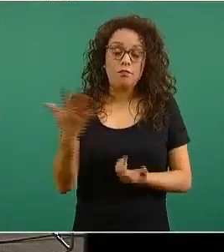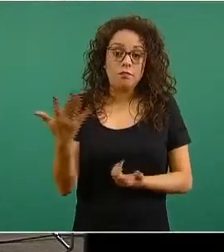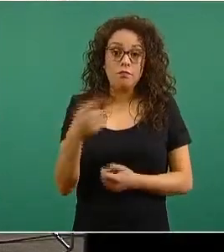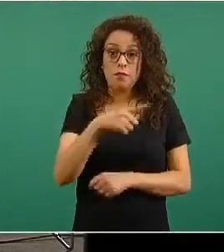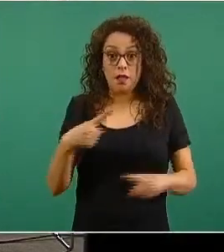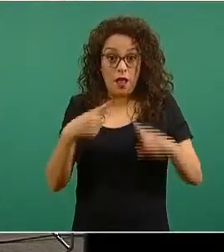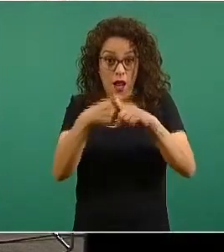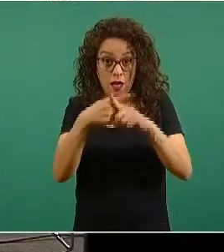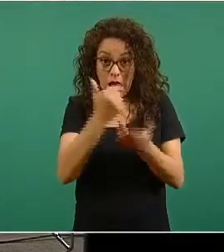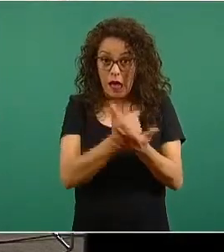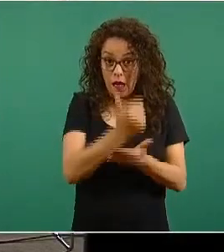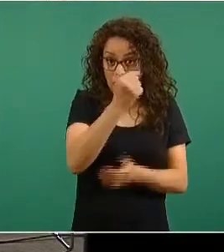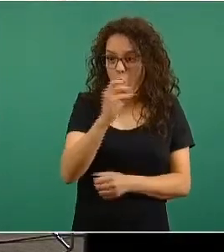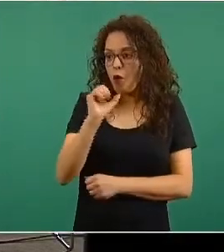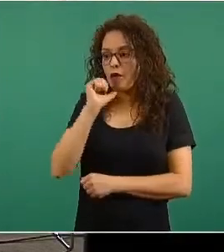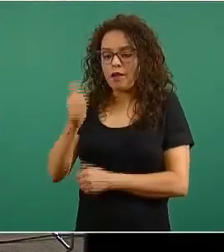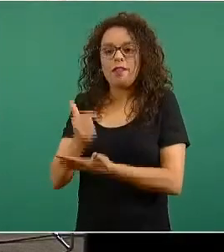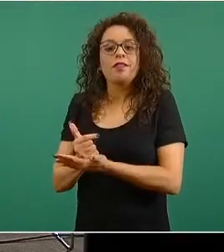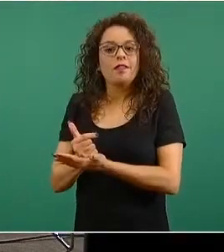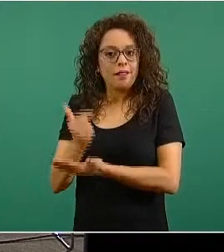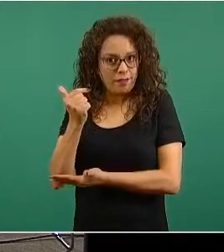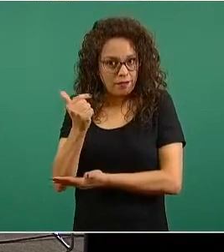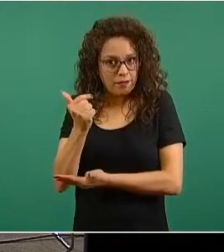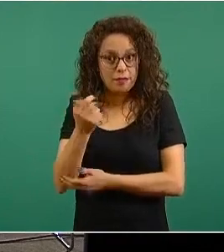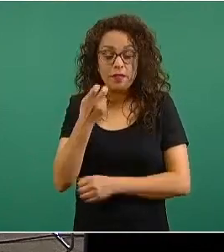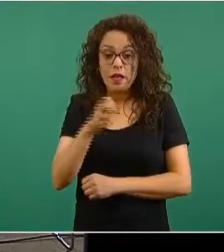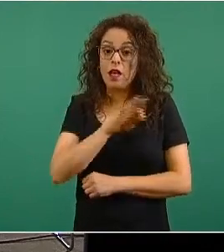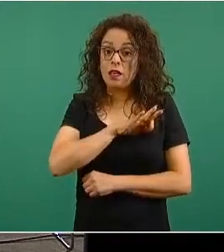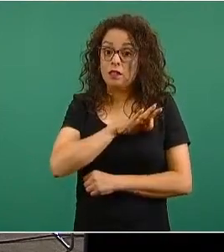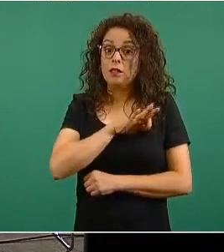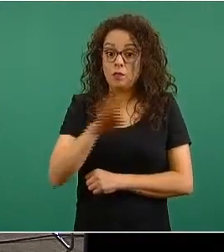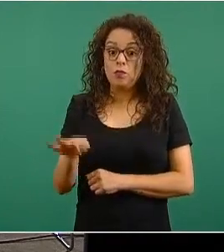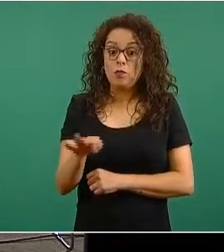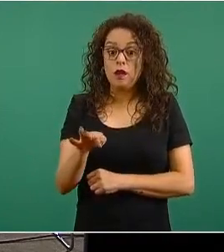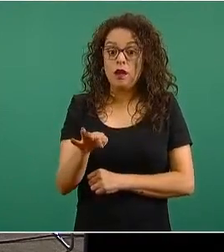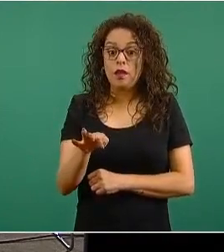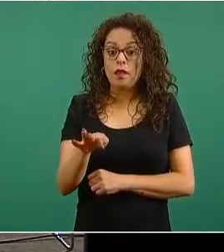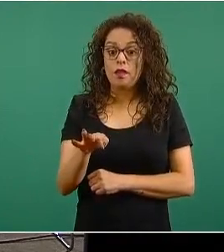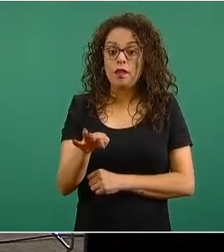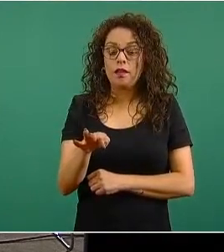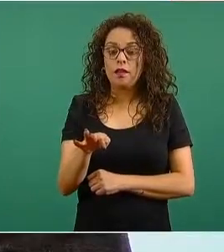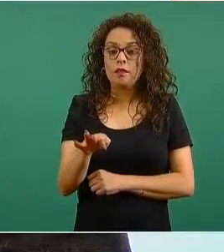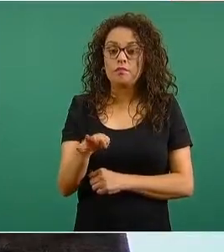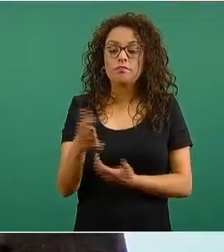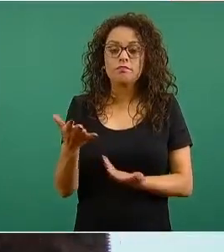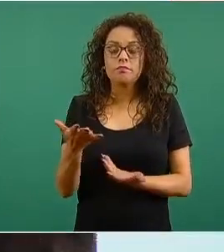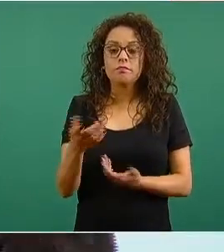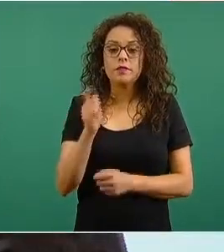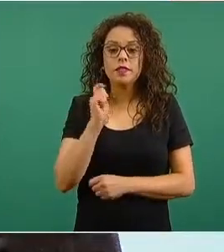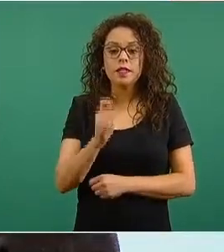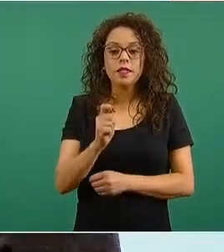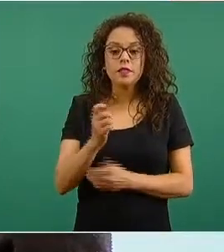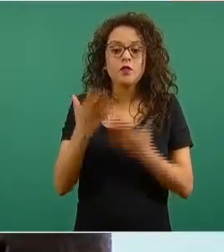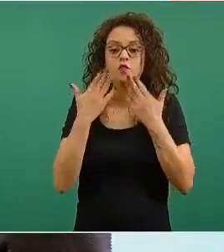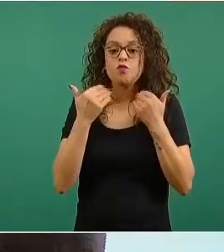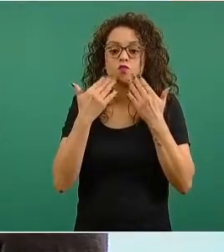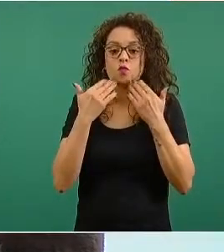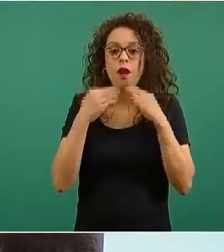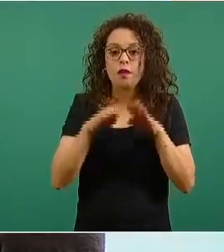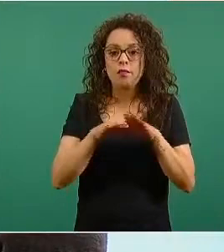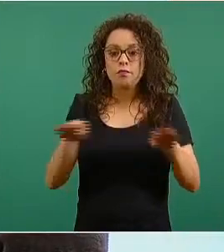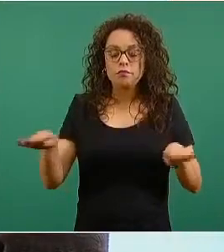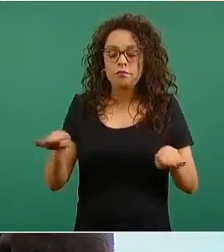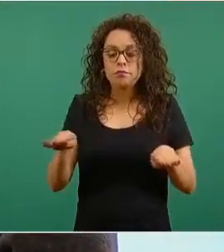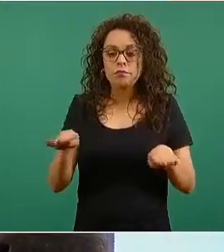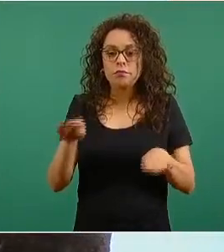general es una condición que altera significativamente la estabilidad del funcionamiento del